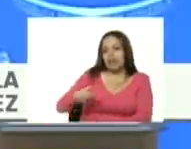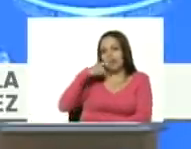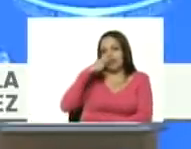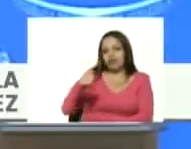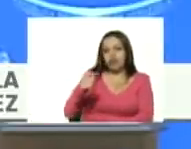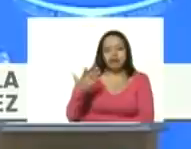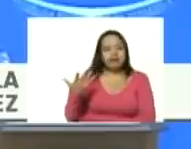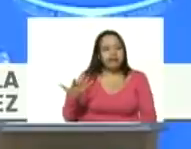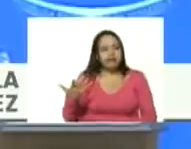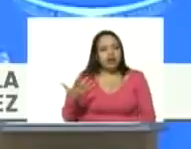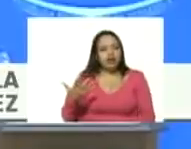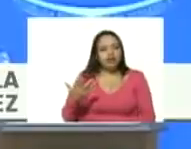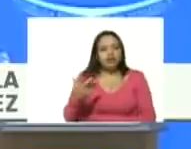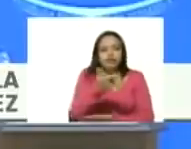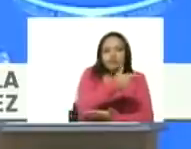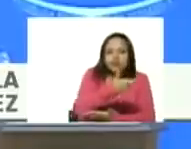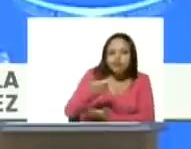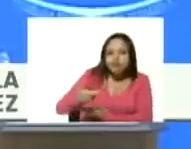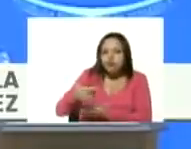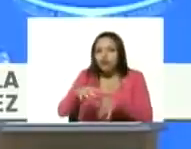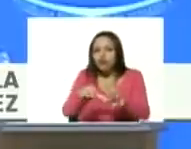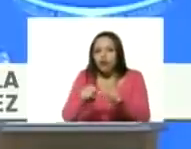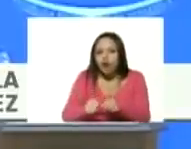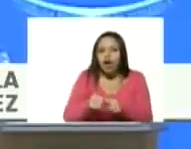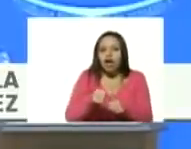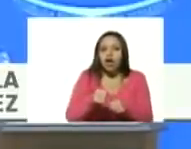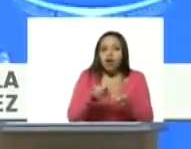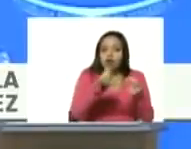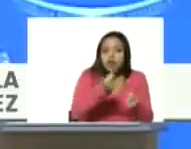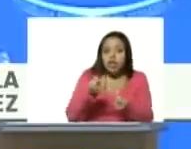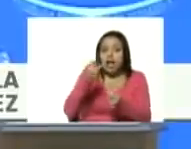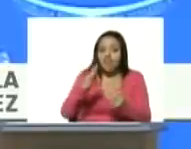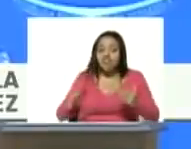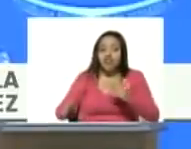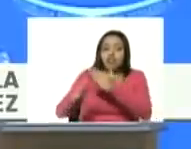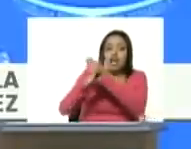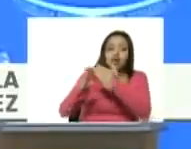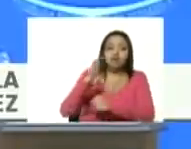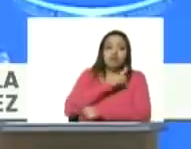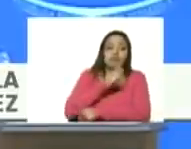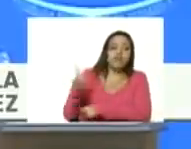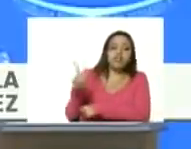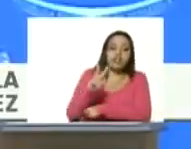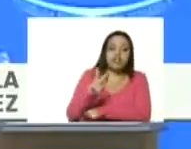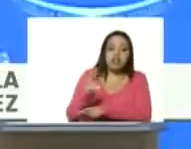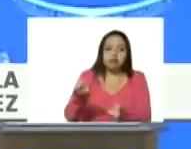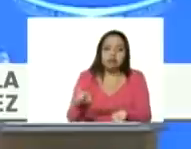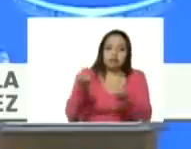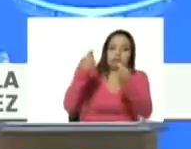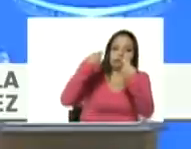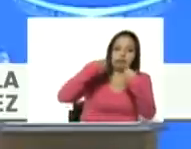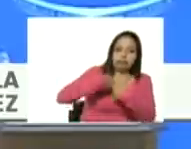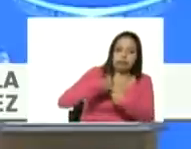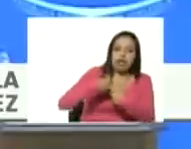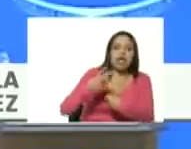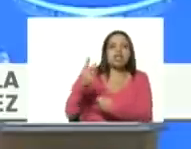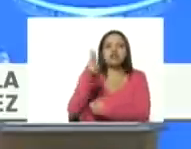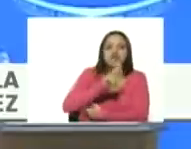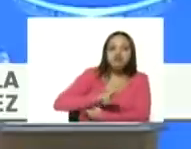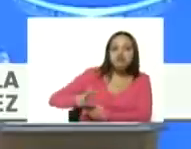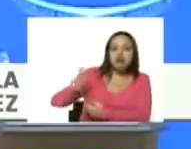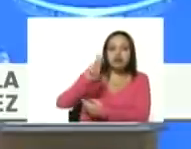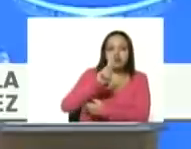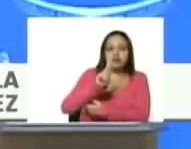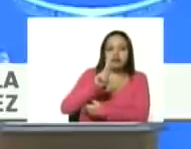él consiguió que unos recursos que estaban bloqueados, que pertenecen a Venezuela, fueran utilizados